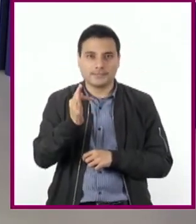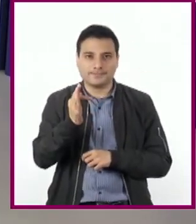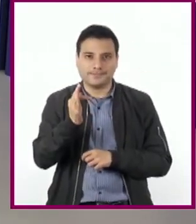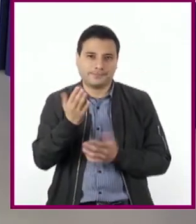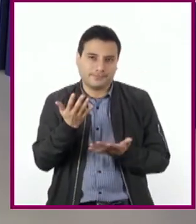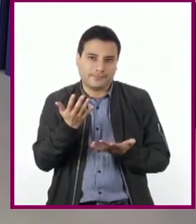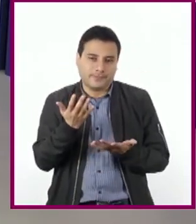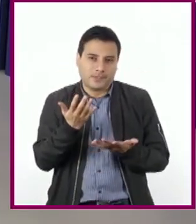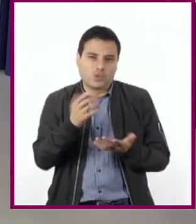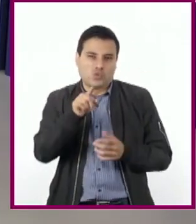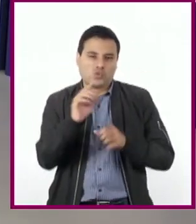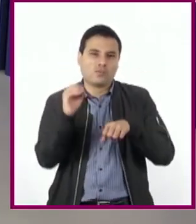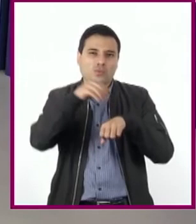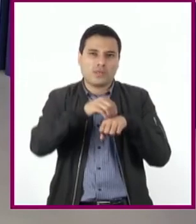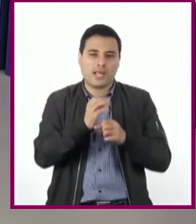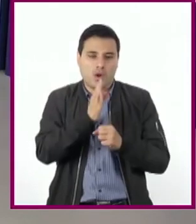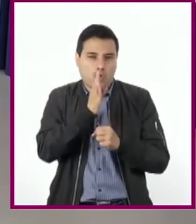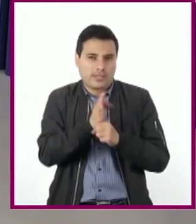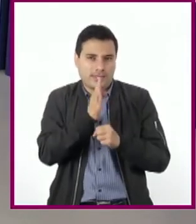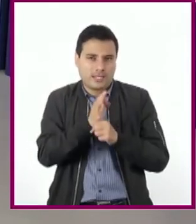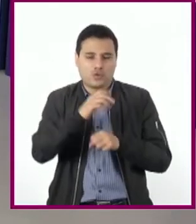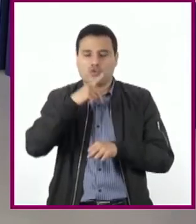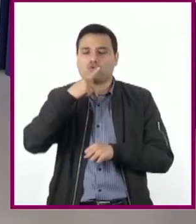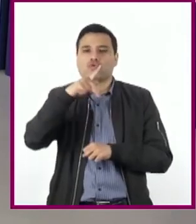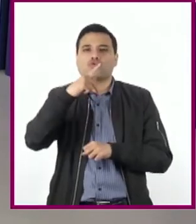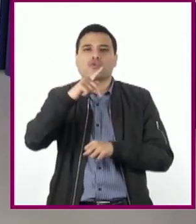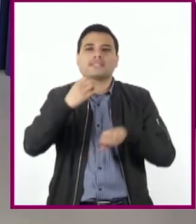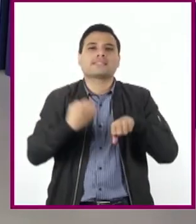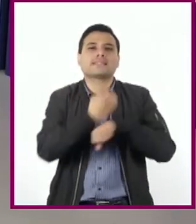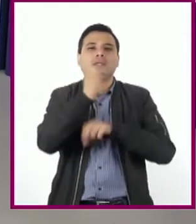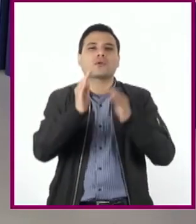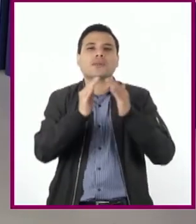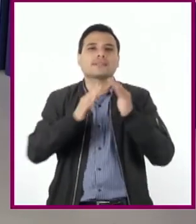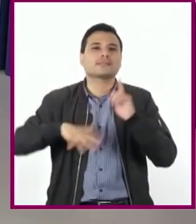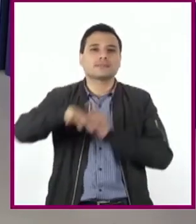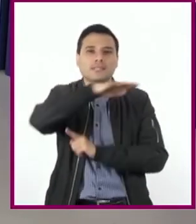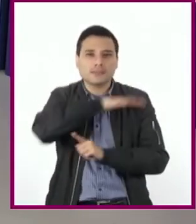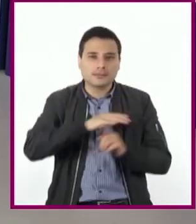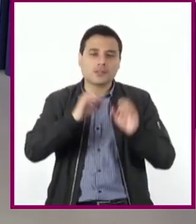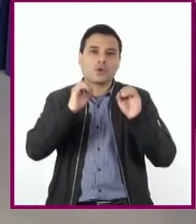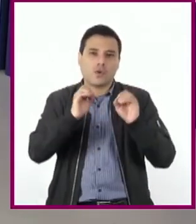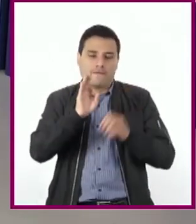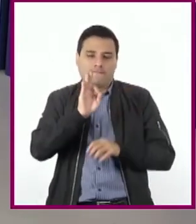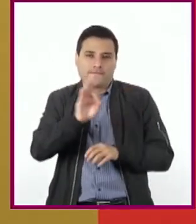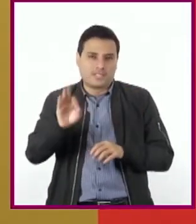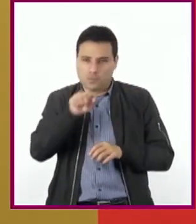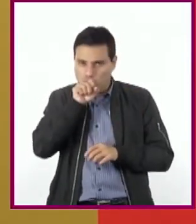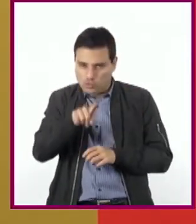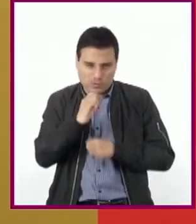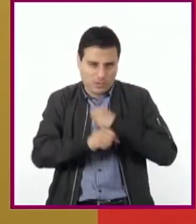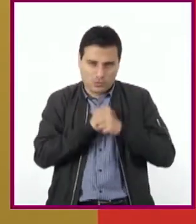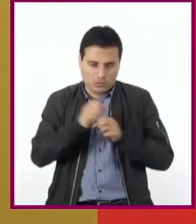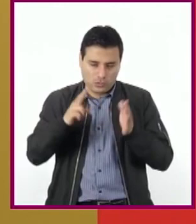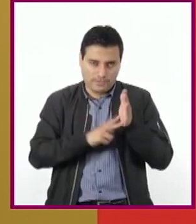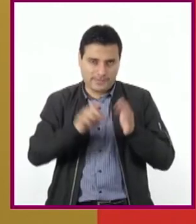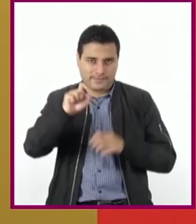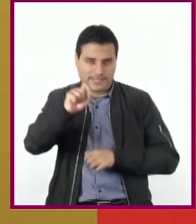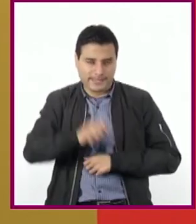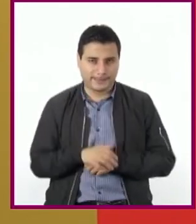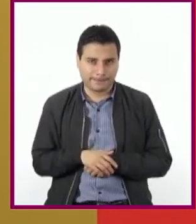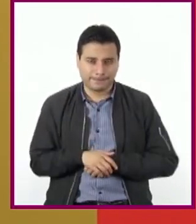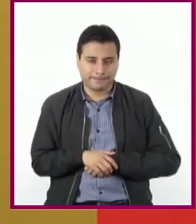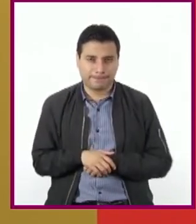larga cuarentena, en su región o bien su mundo imaginado con personajes extraordinarios. Con estos